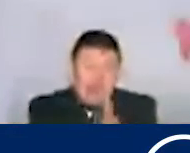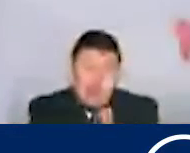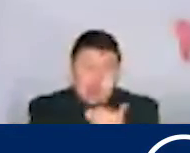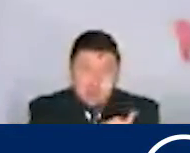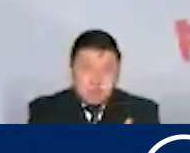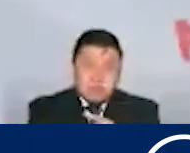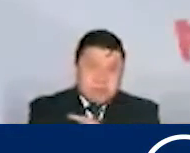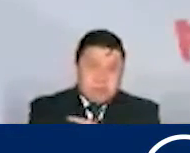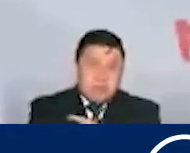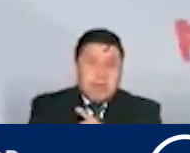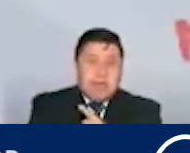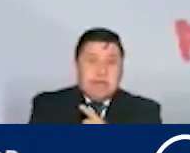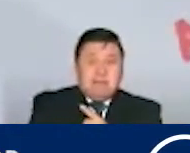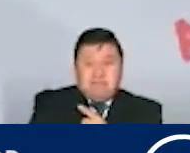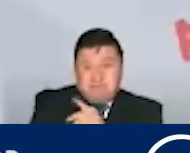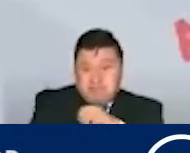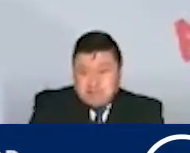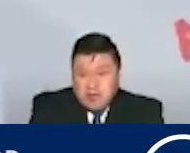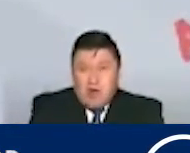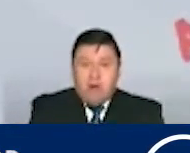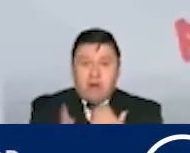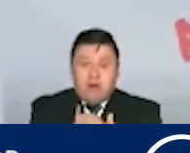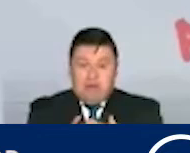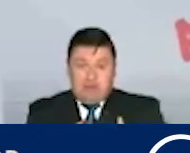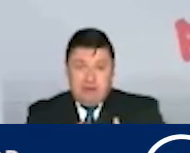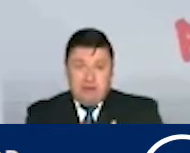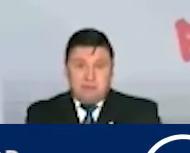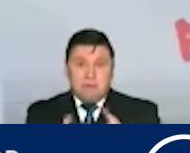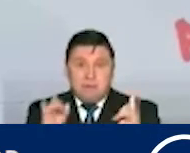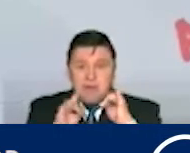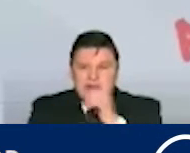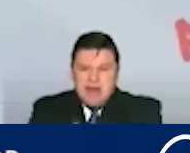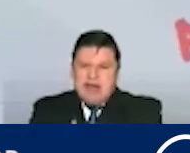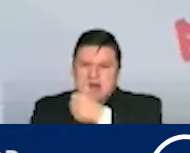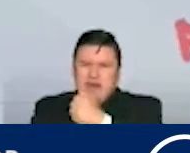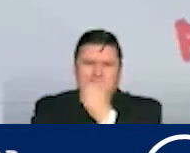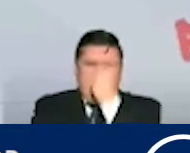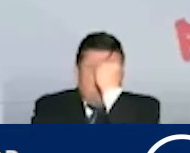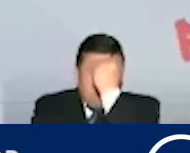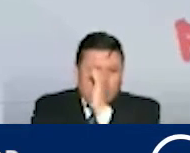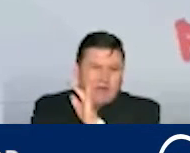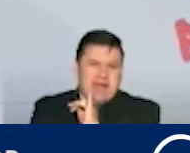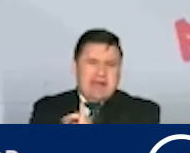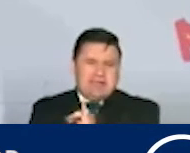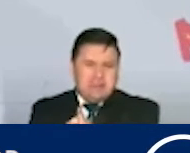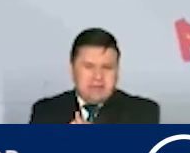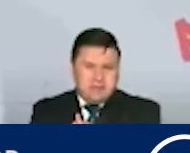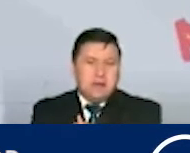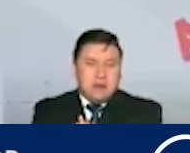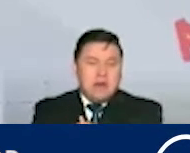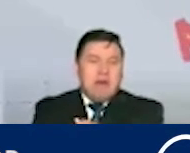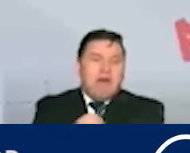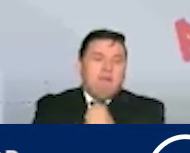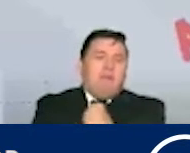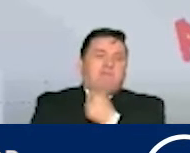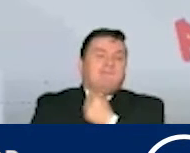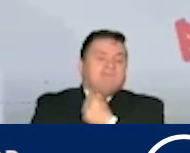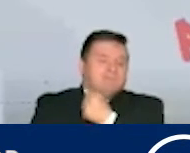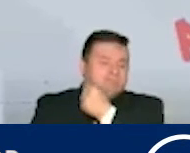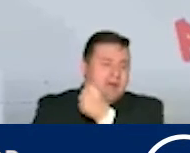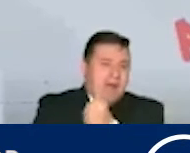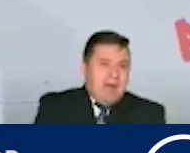superior, para instituciones públicas y privadas, nos están escuchando los rectores, los maestros de esas instituciones, viene una línea de crédito